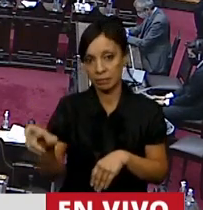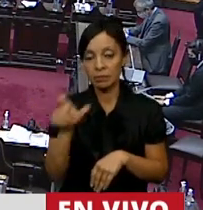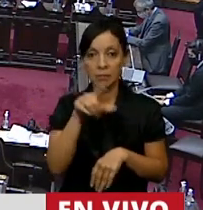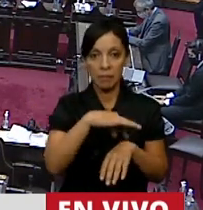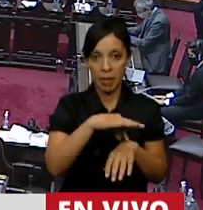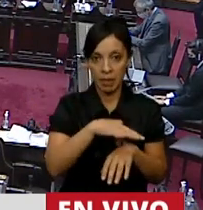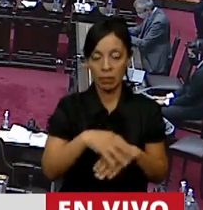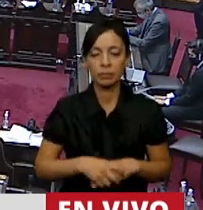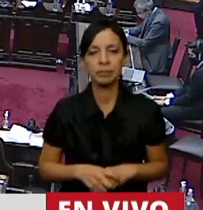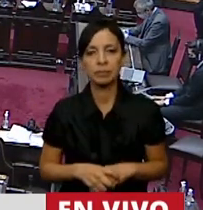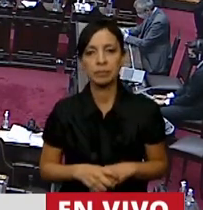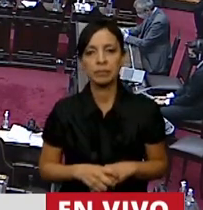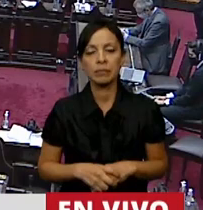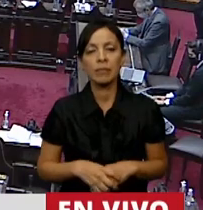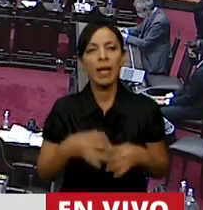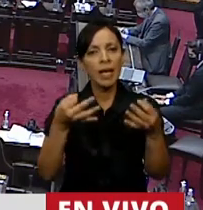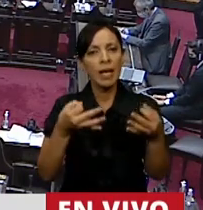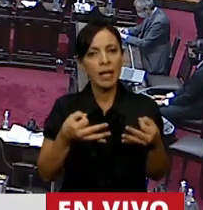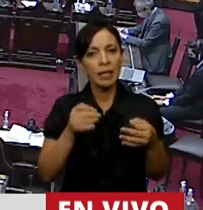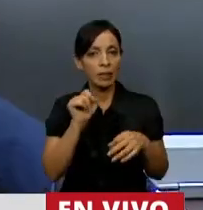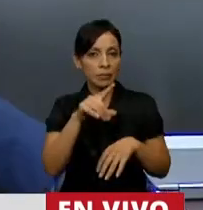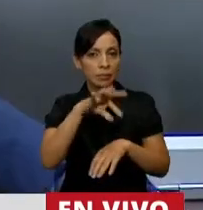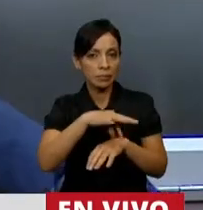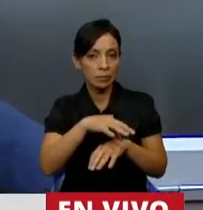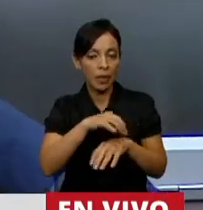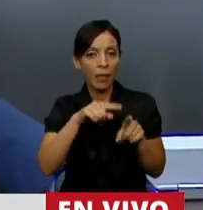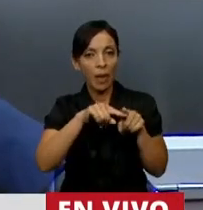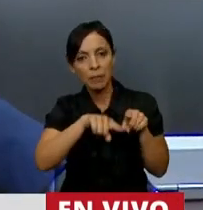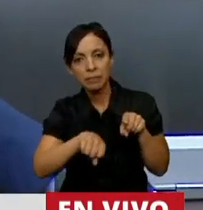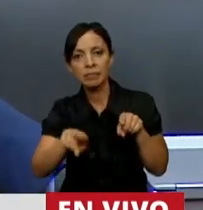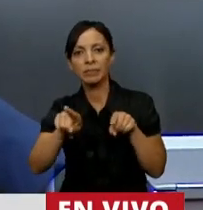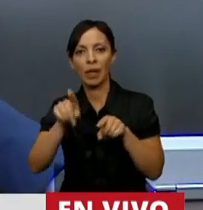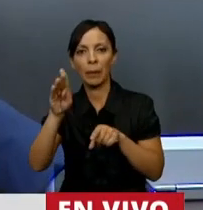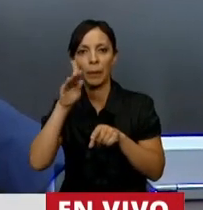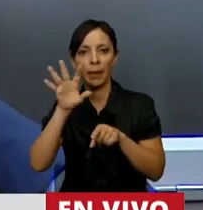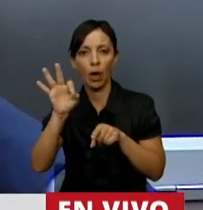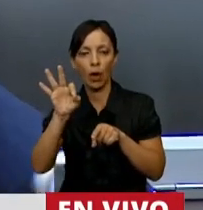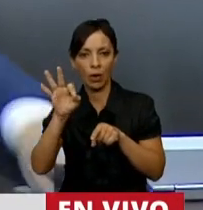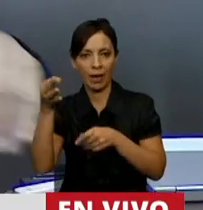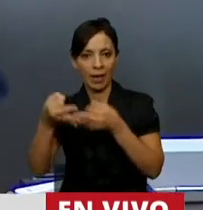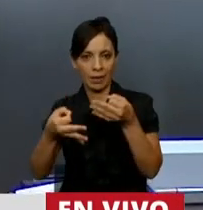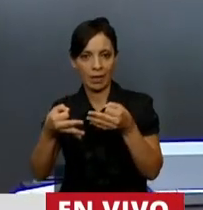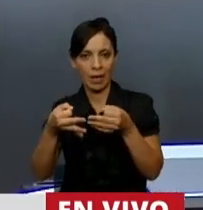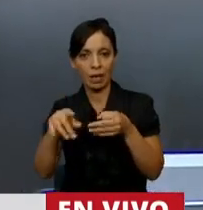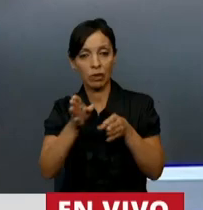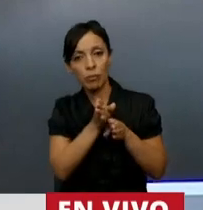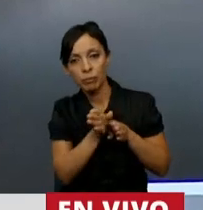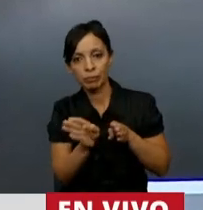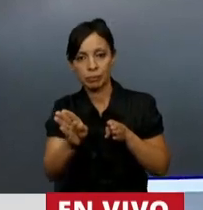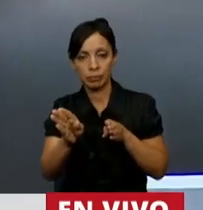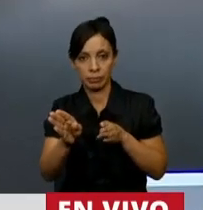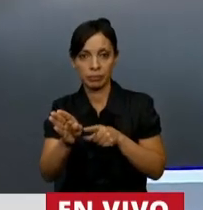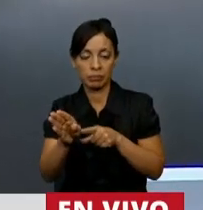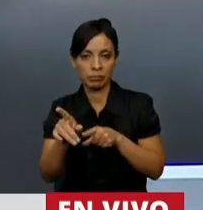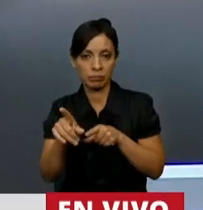ética médica ha dado lugar a la bioética como una rama o